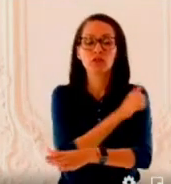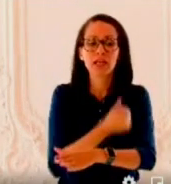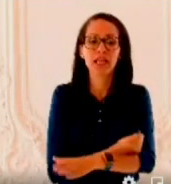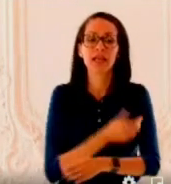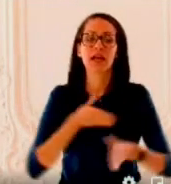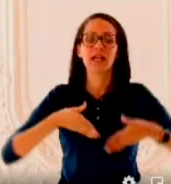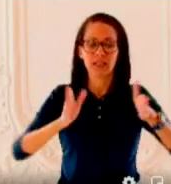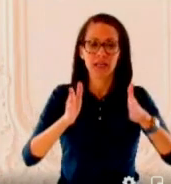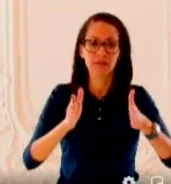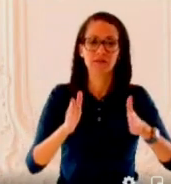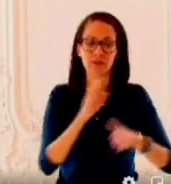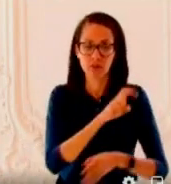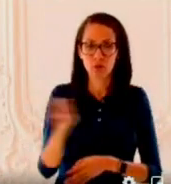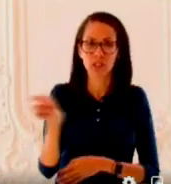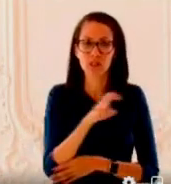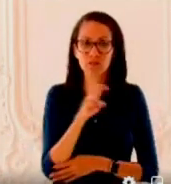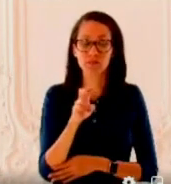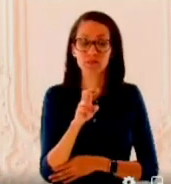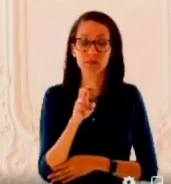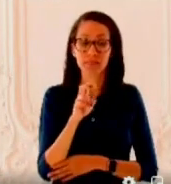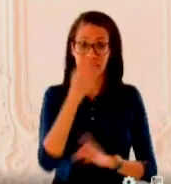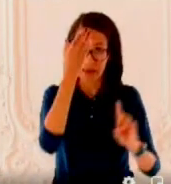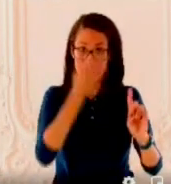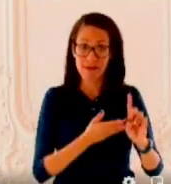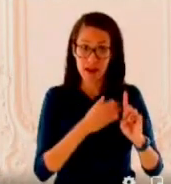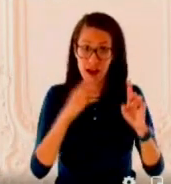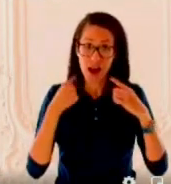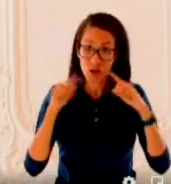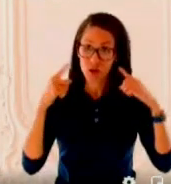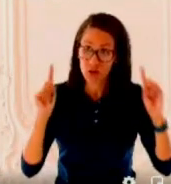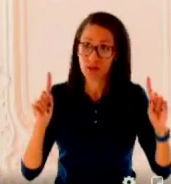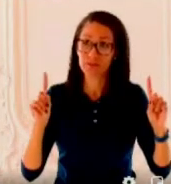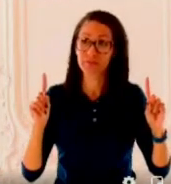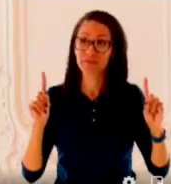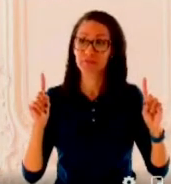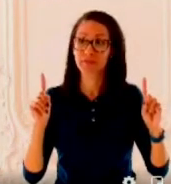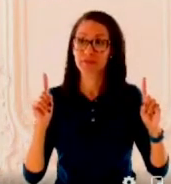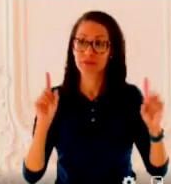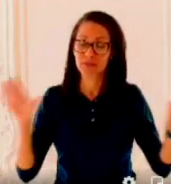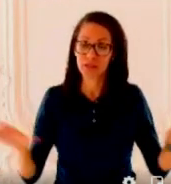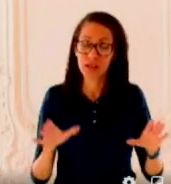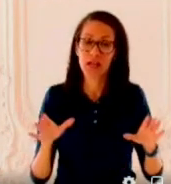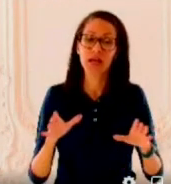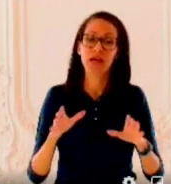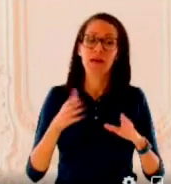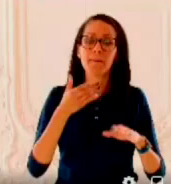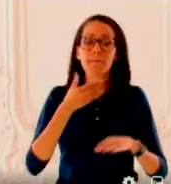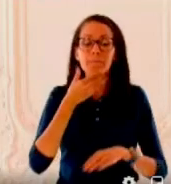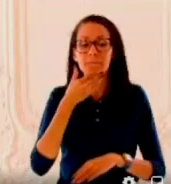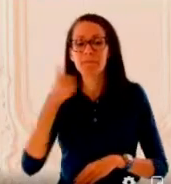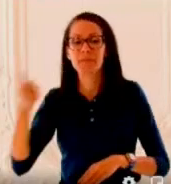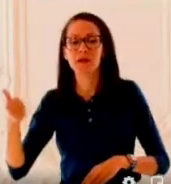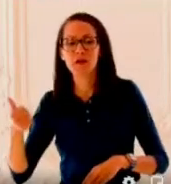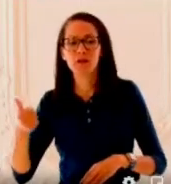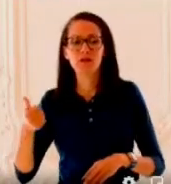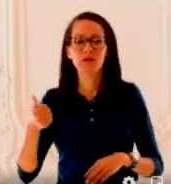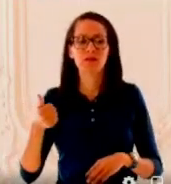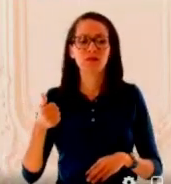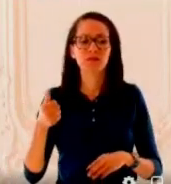Transportación, en donde ha logrado repuntar el desempeño y el programa de mejoras capitales de la